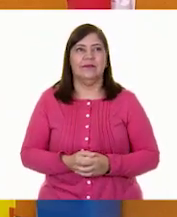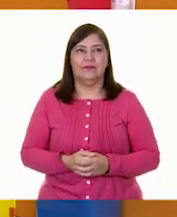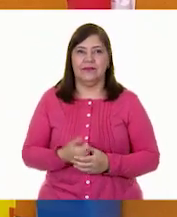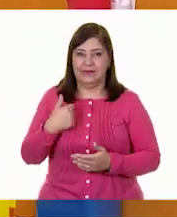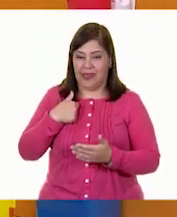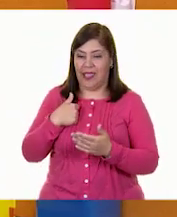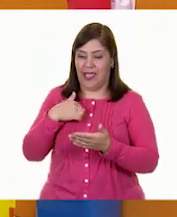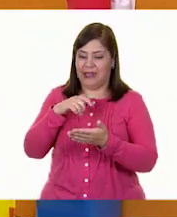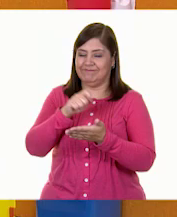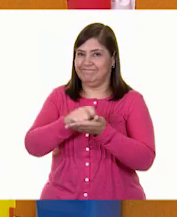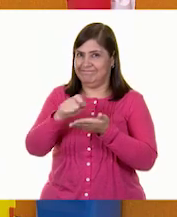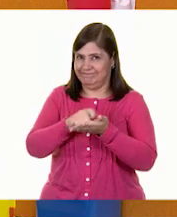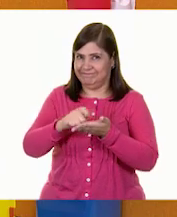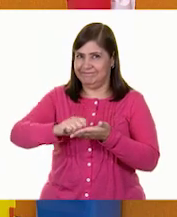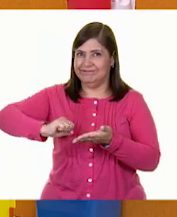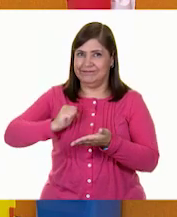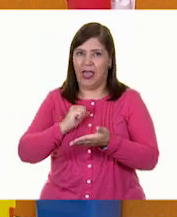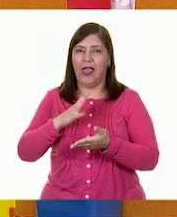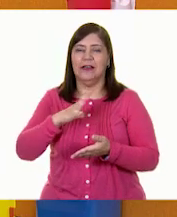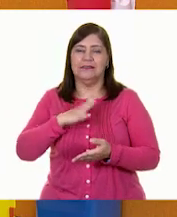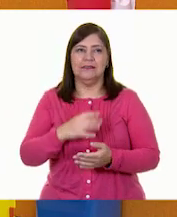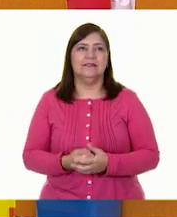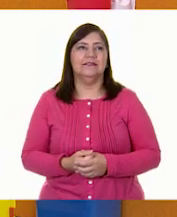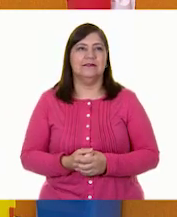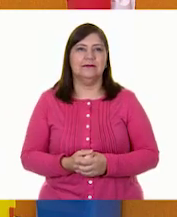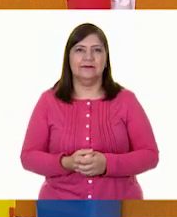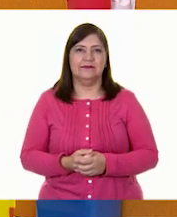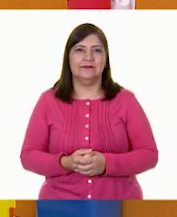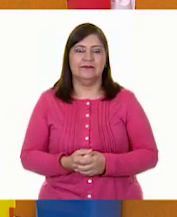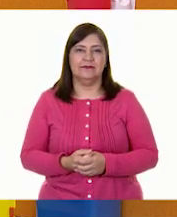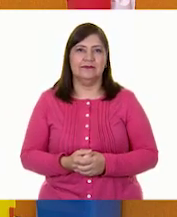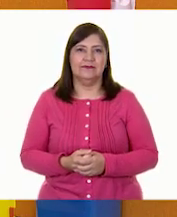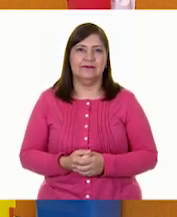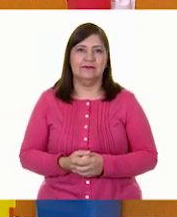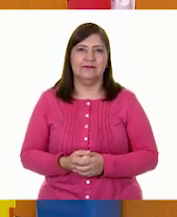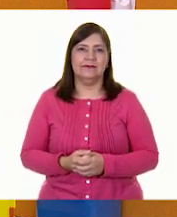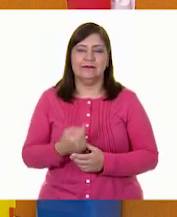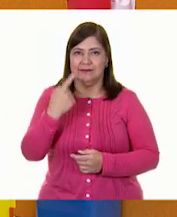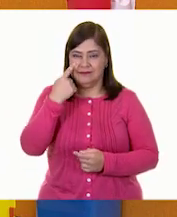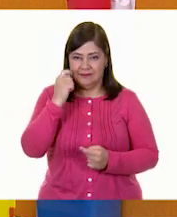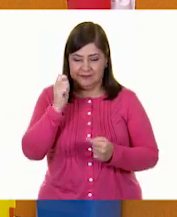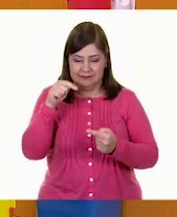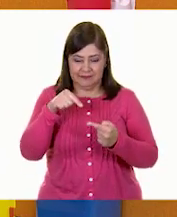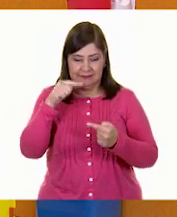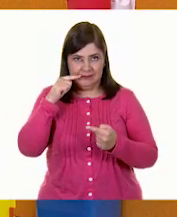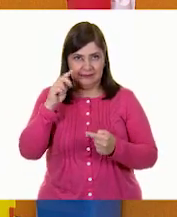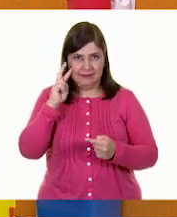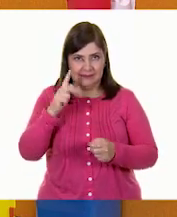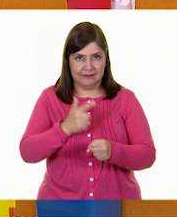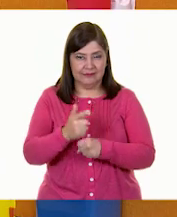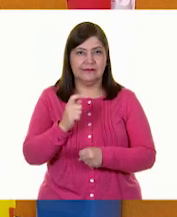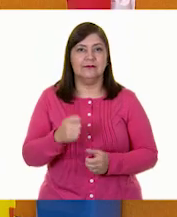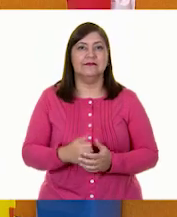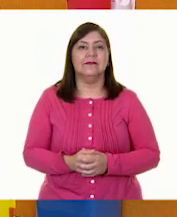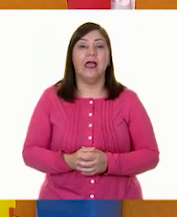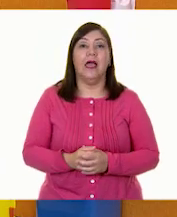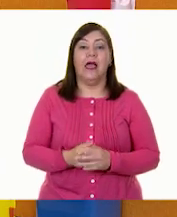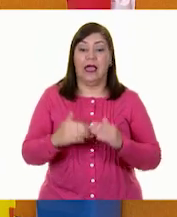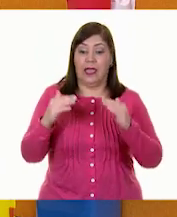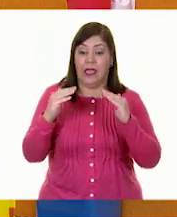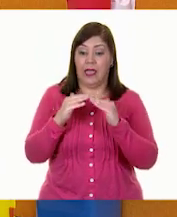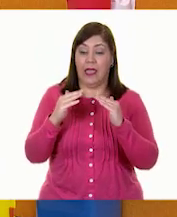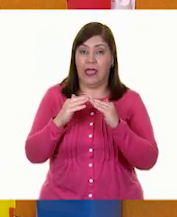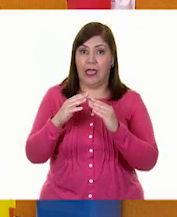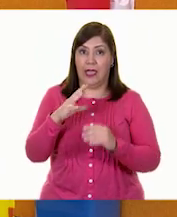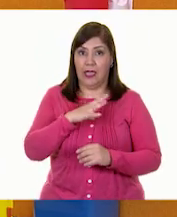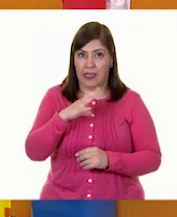ahora sí las traigo anotadas. Muy bien. Ahora sí las traigo anotadas. Espérame, déjame ver. A ver, aquí está. Hay una casa.